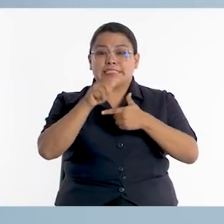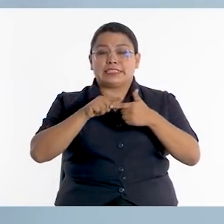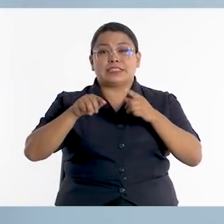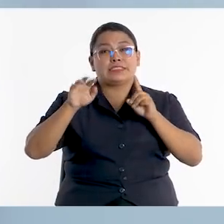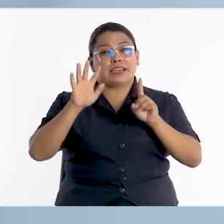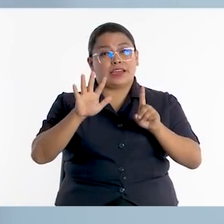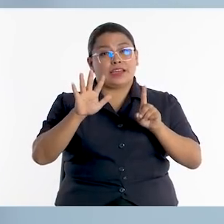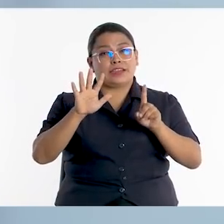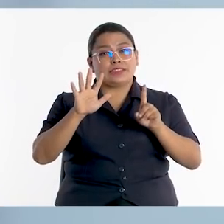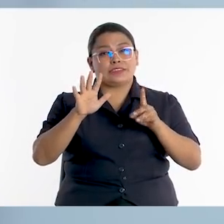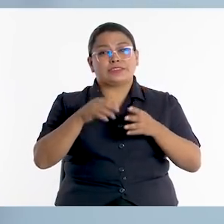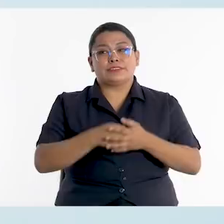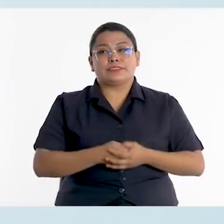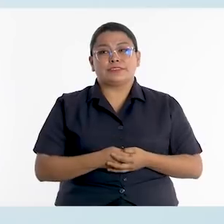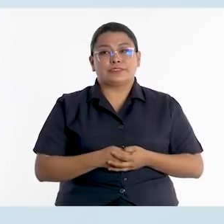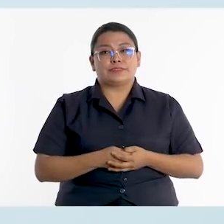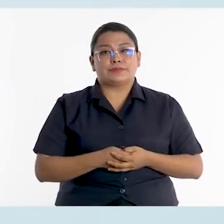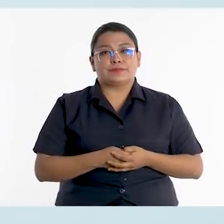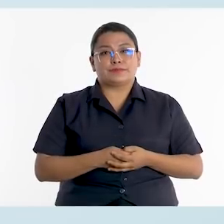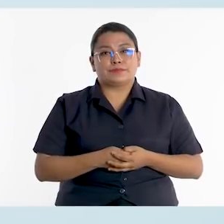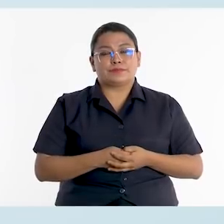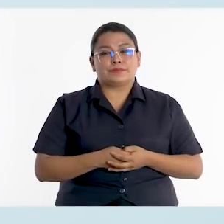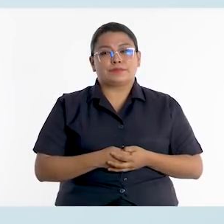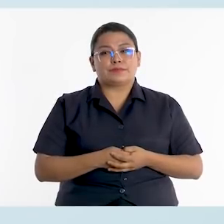entre 6.